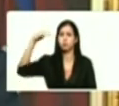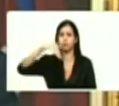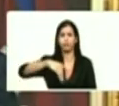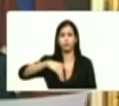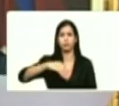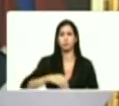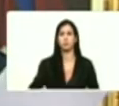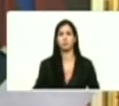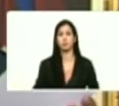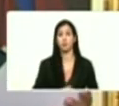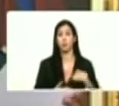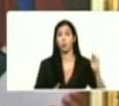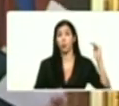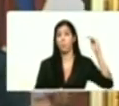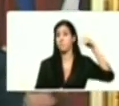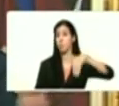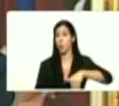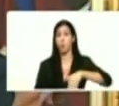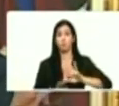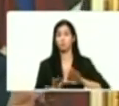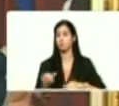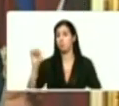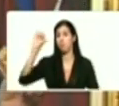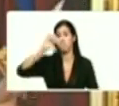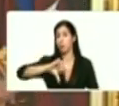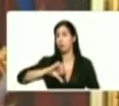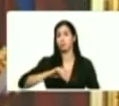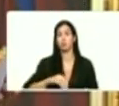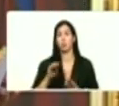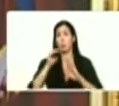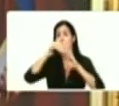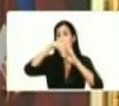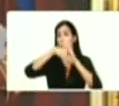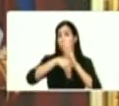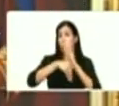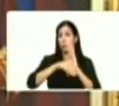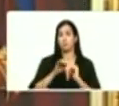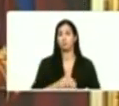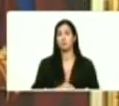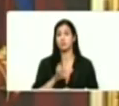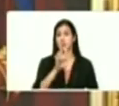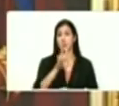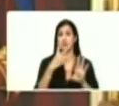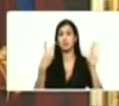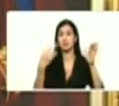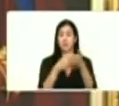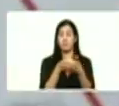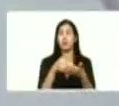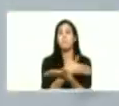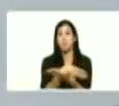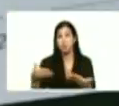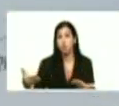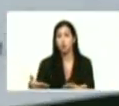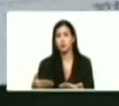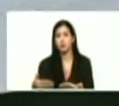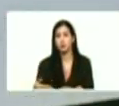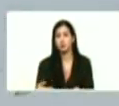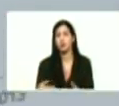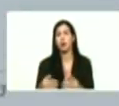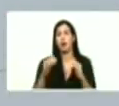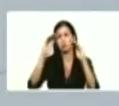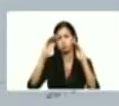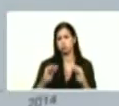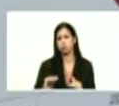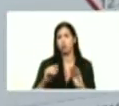se iba a venir de esta forma hacia abajo de 37 mil millones ingreso de 12 mil